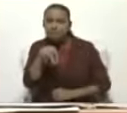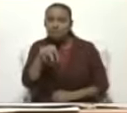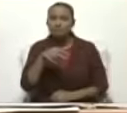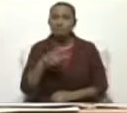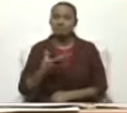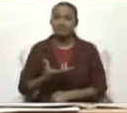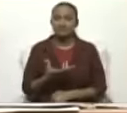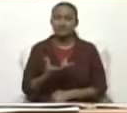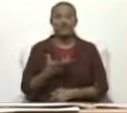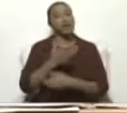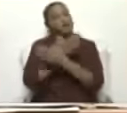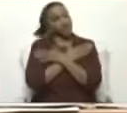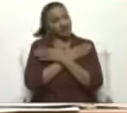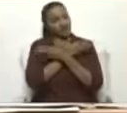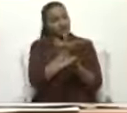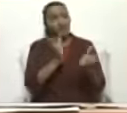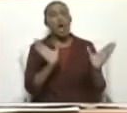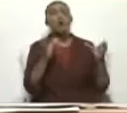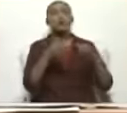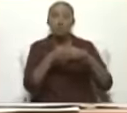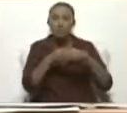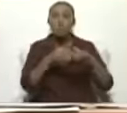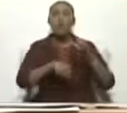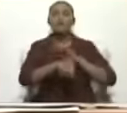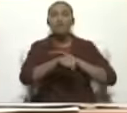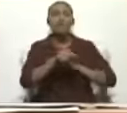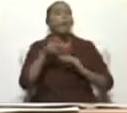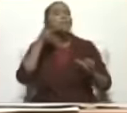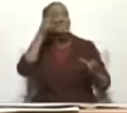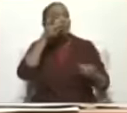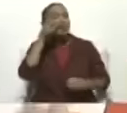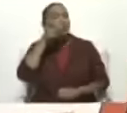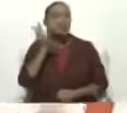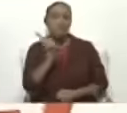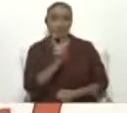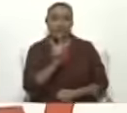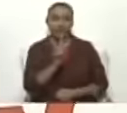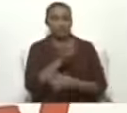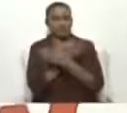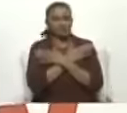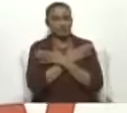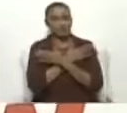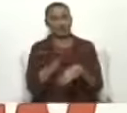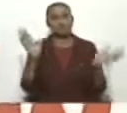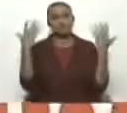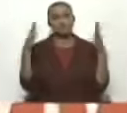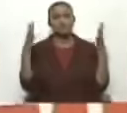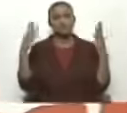Estos muchachos, felicitaciones a todo ese equipo de la Vinotinto.